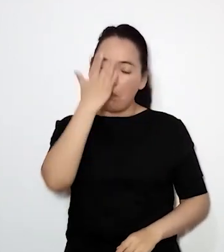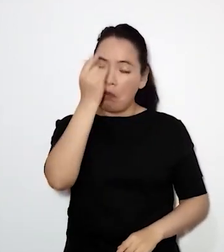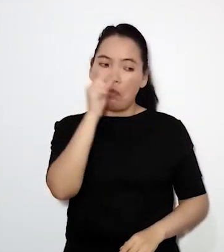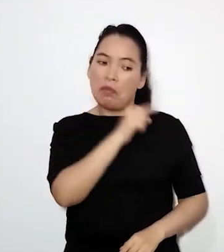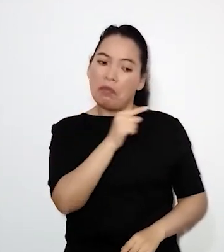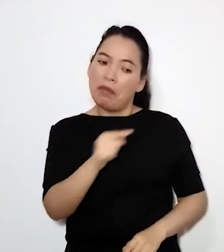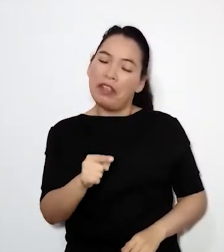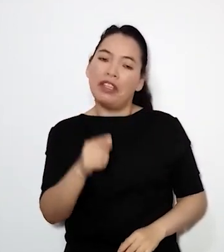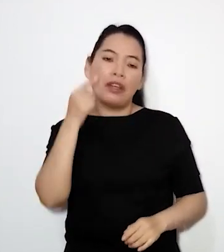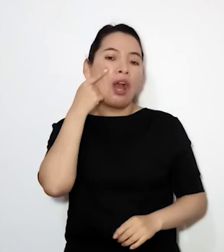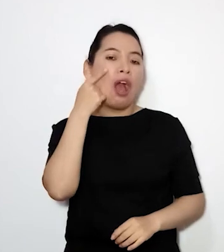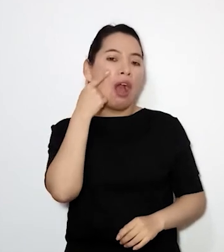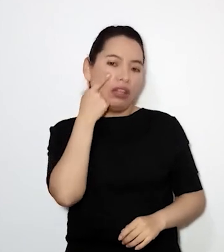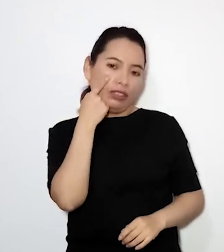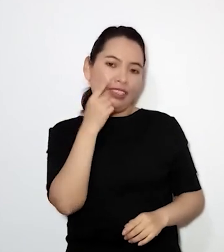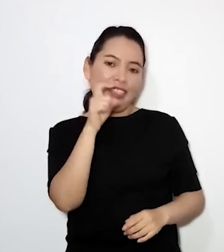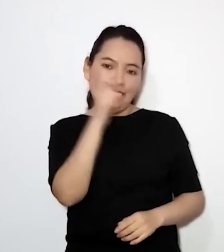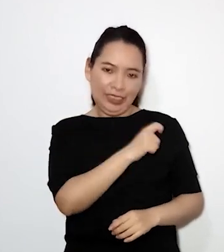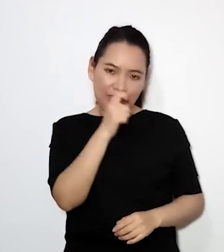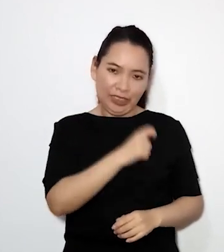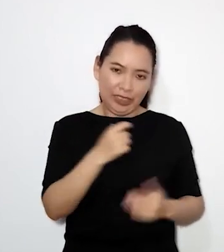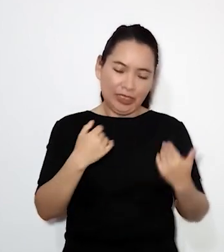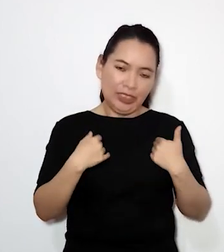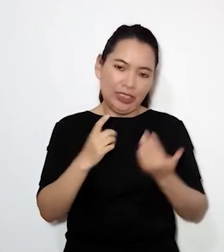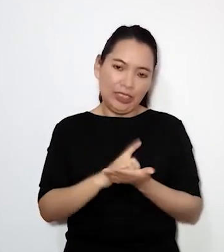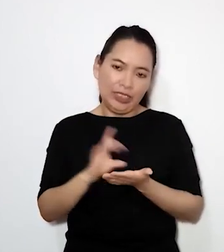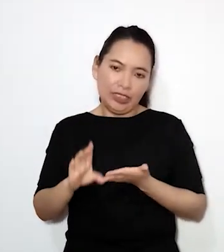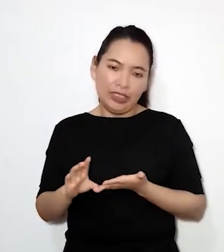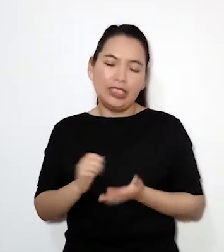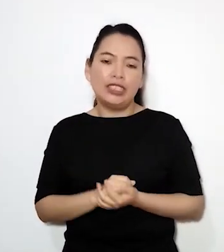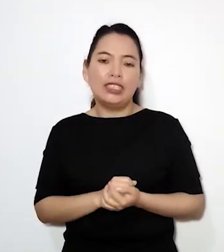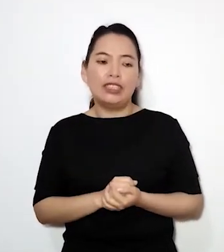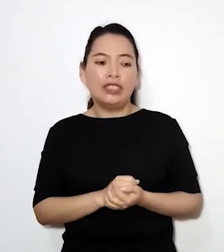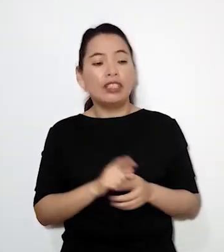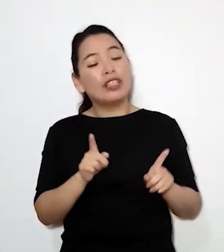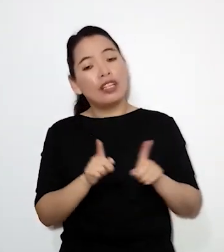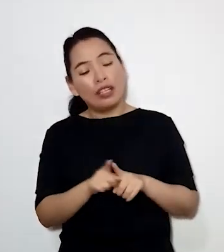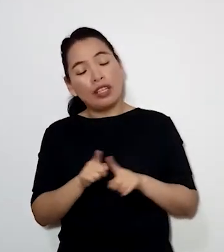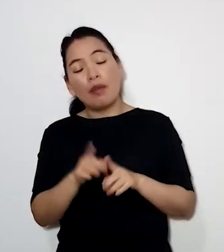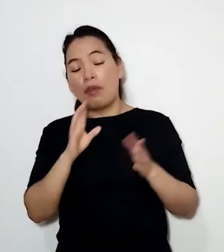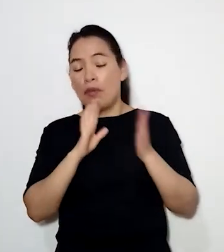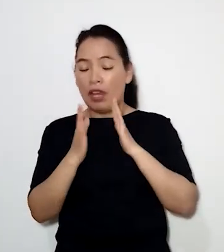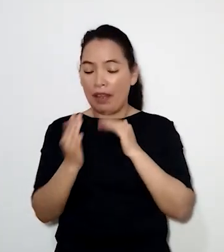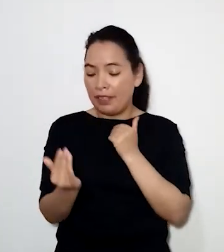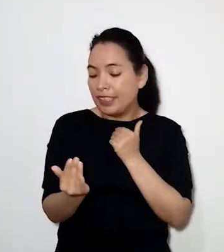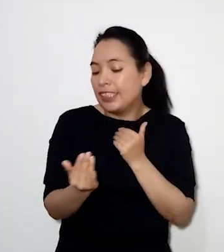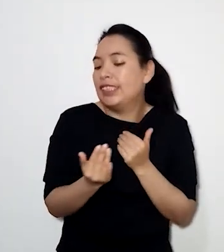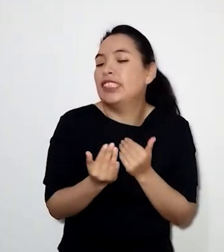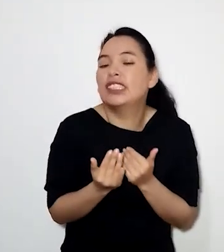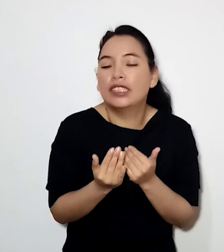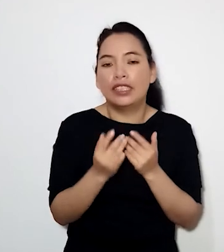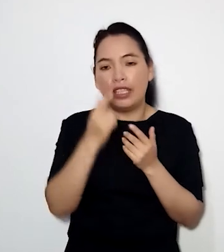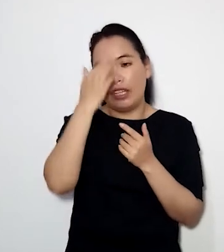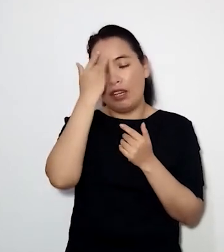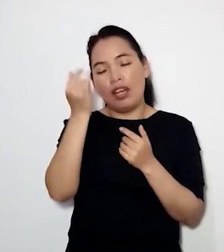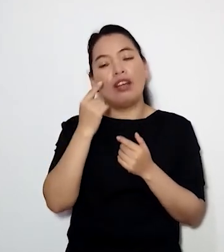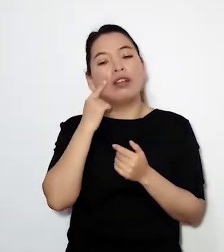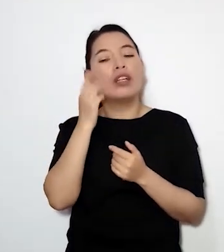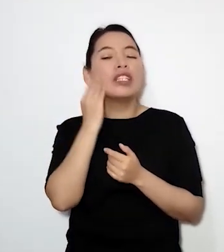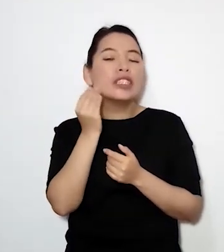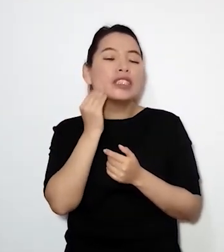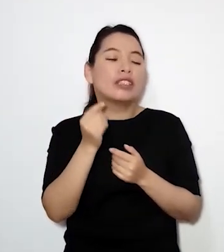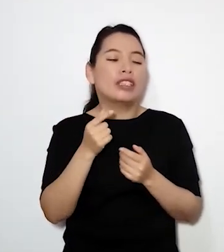las personas con discapacidad, quienes pueden hablar más cercanamente de las aspiraciones, de los cambios que